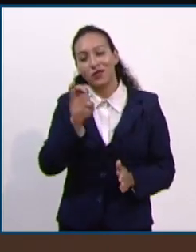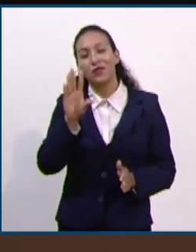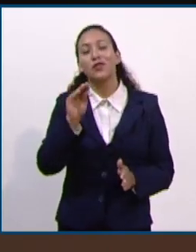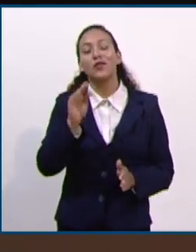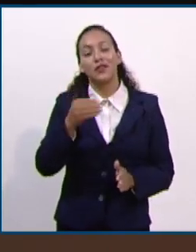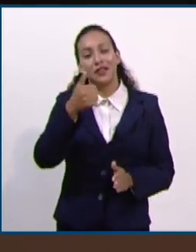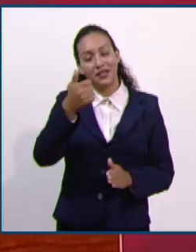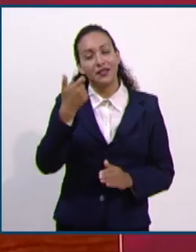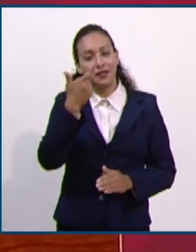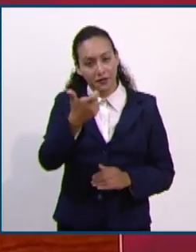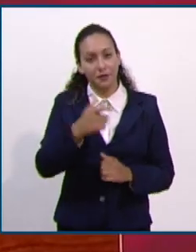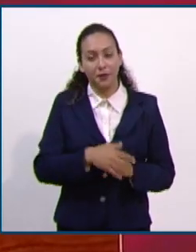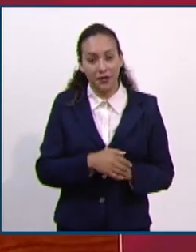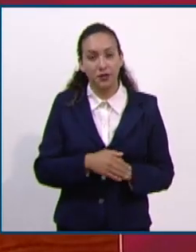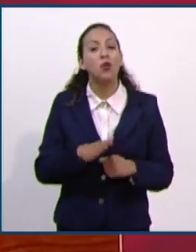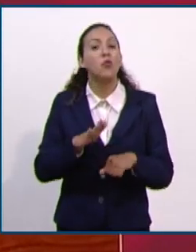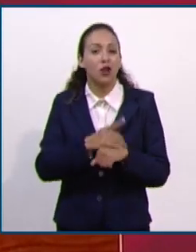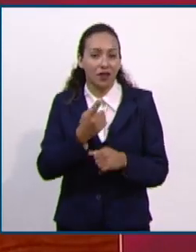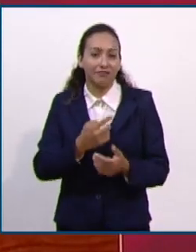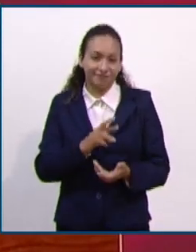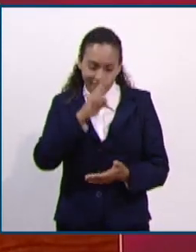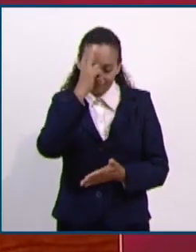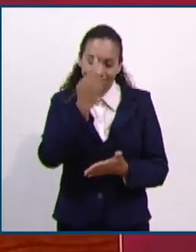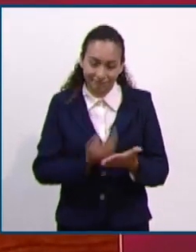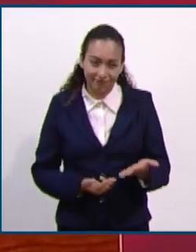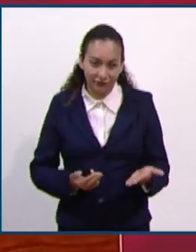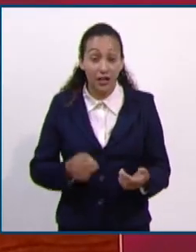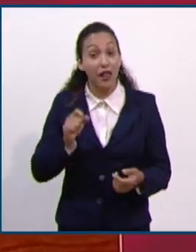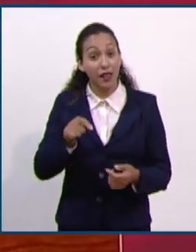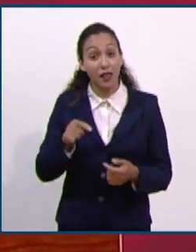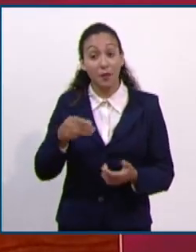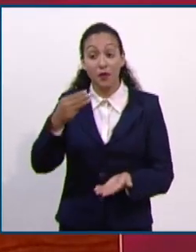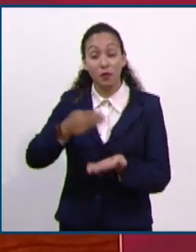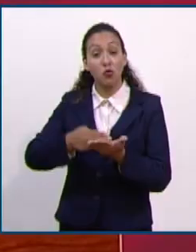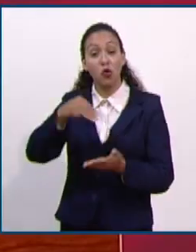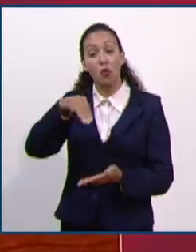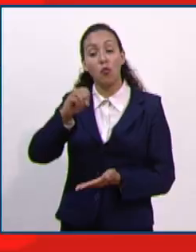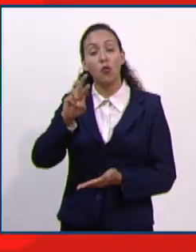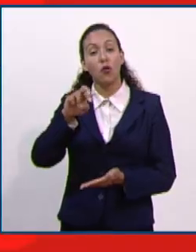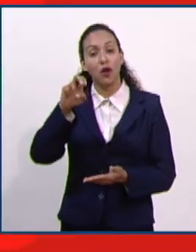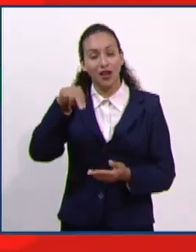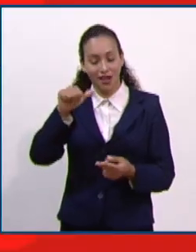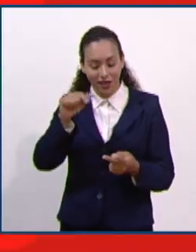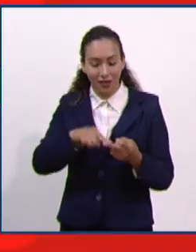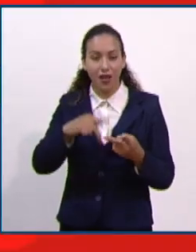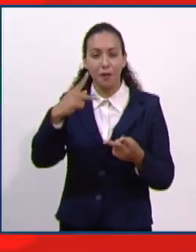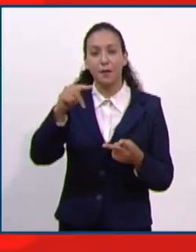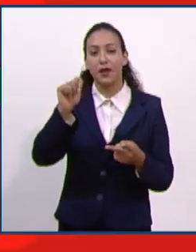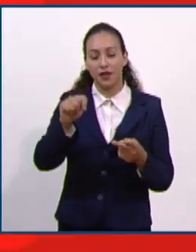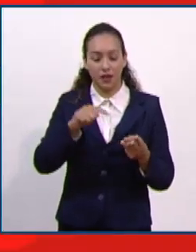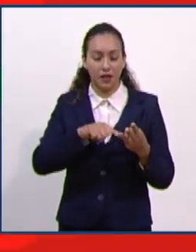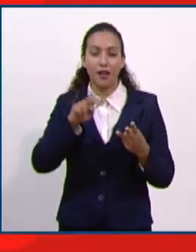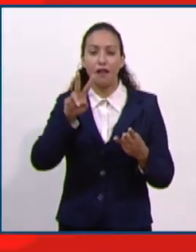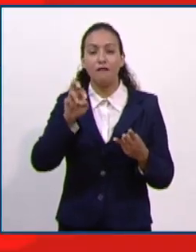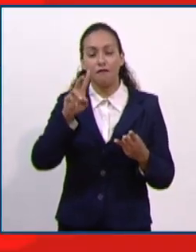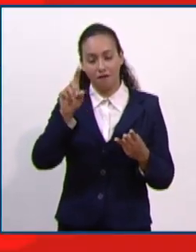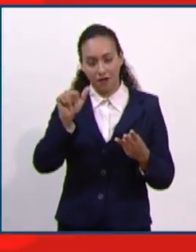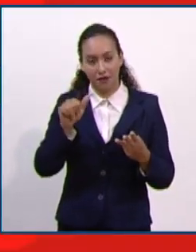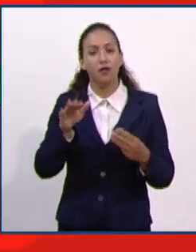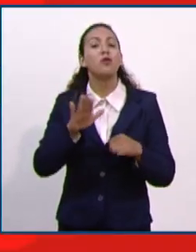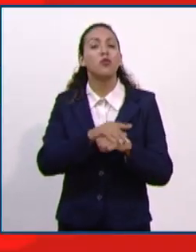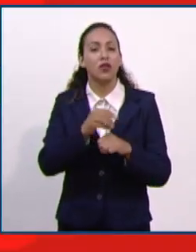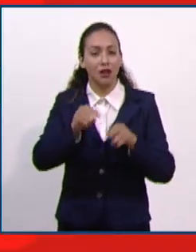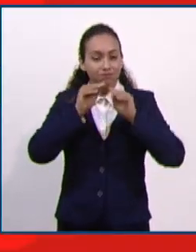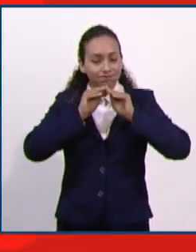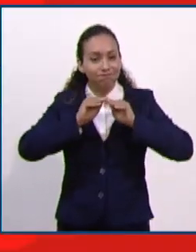41,496 pesos por reincidencia. También multó a los partidos Morena, PT y Verde por la difusión de propaganda